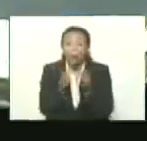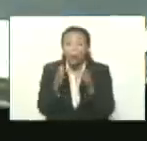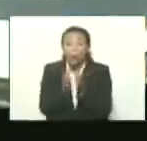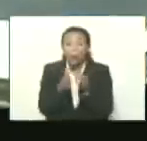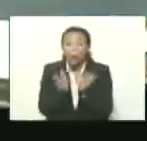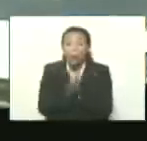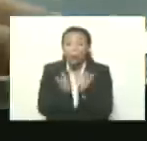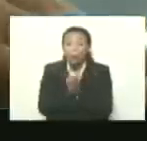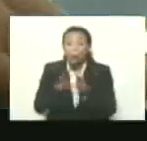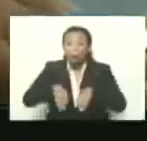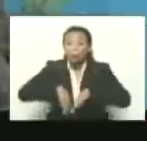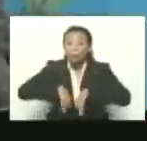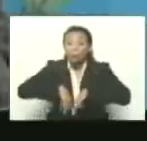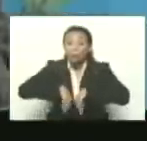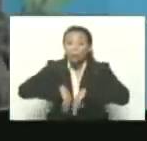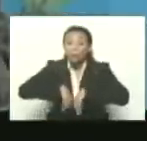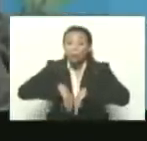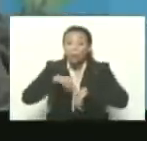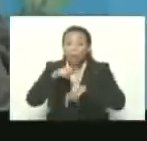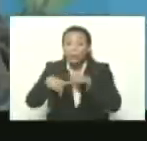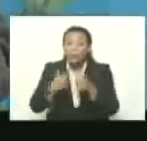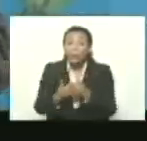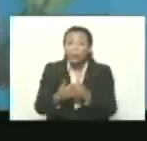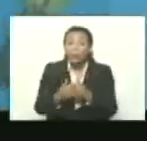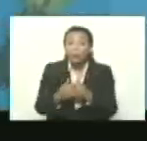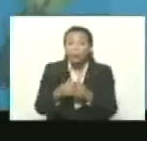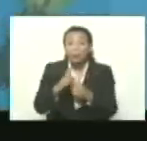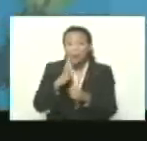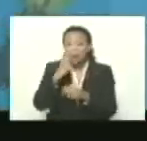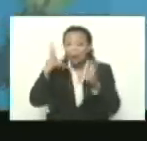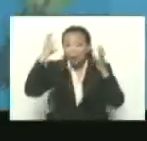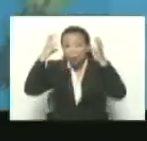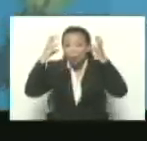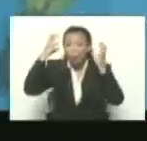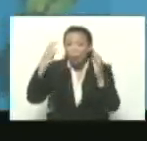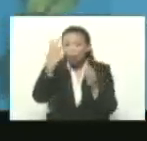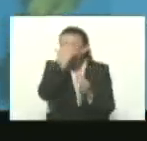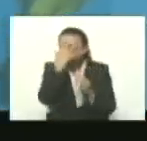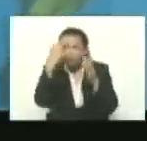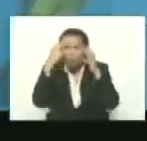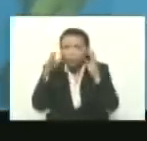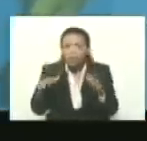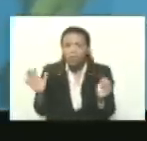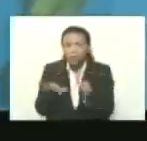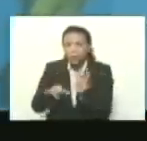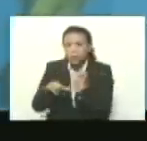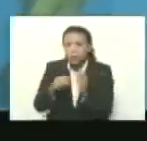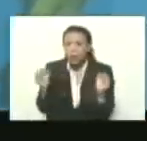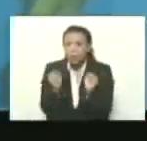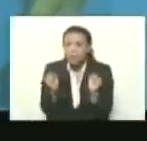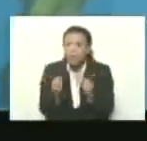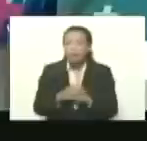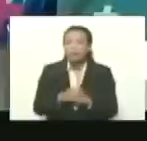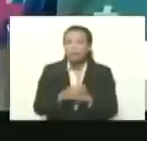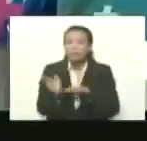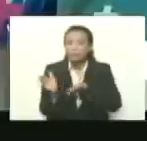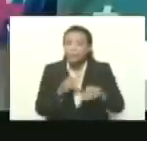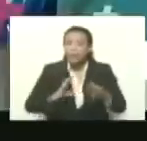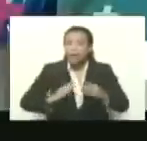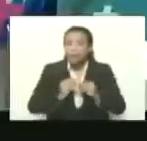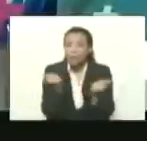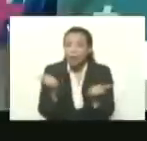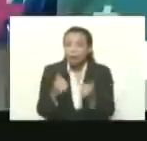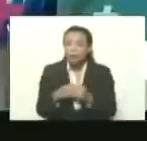gigante. El oso frontino, que lo estamos recuperando. ¿Qué más podemos hacer? Sí, bueno, por ejemplo, con el tema